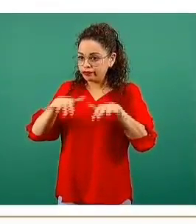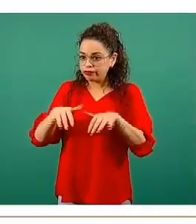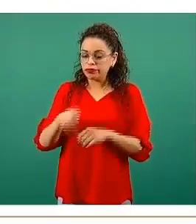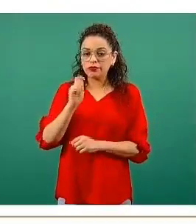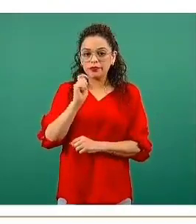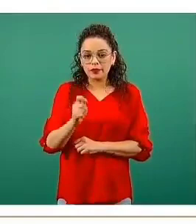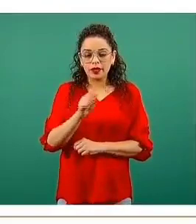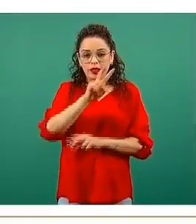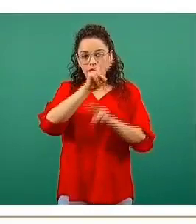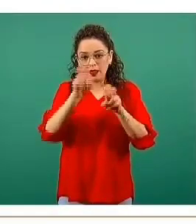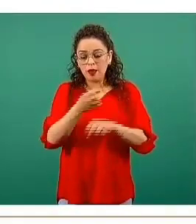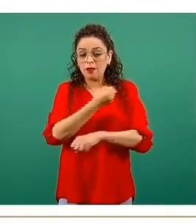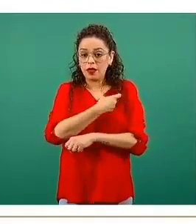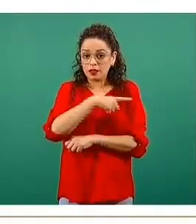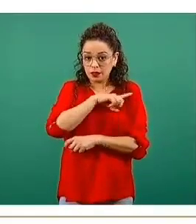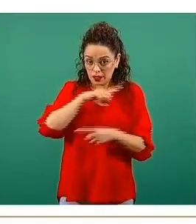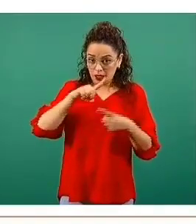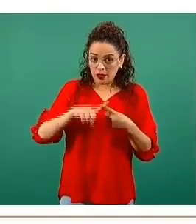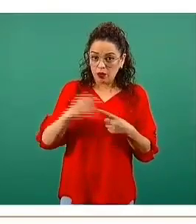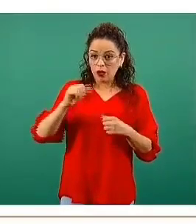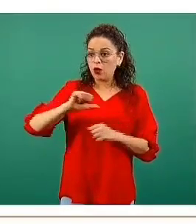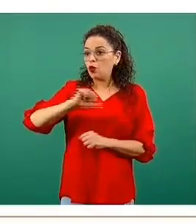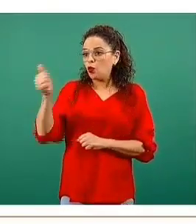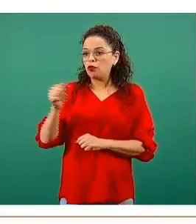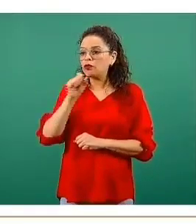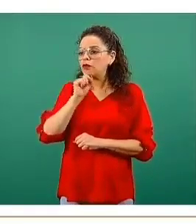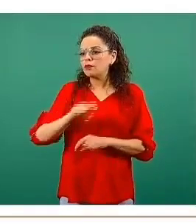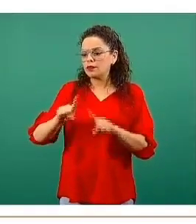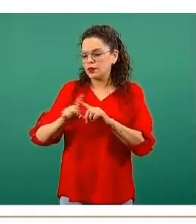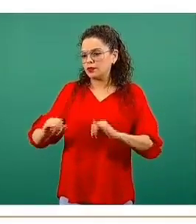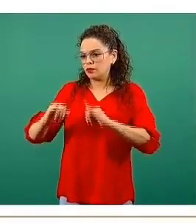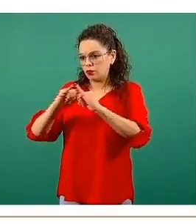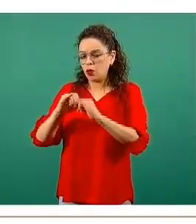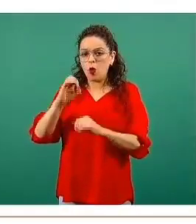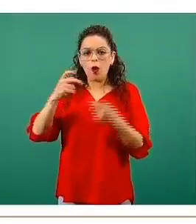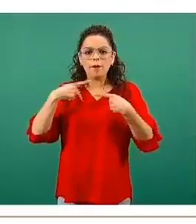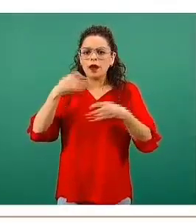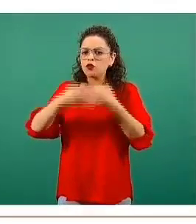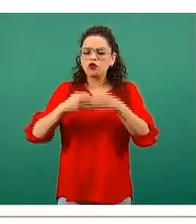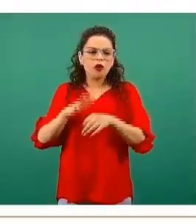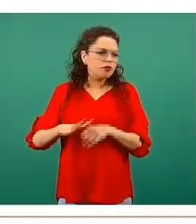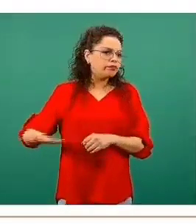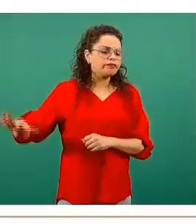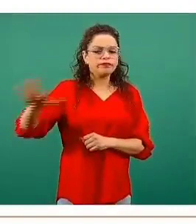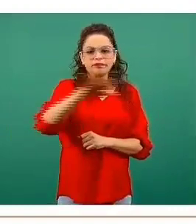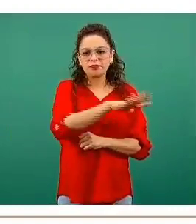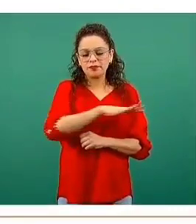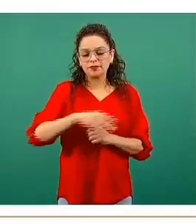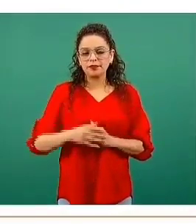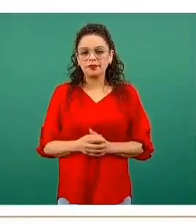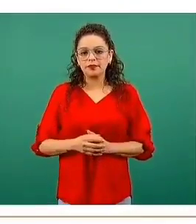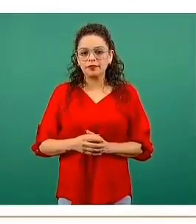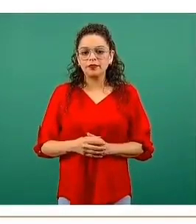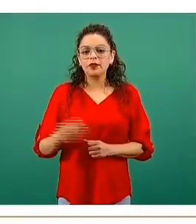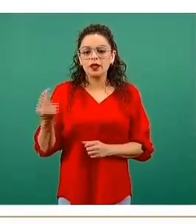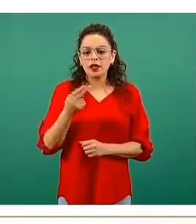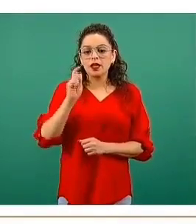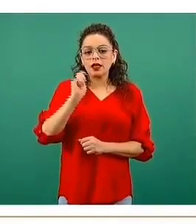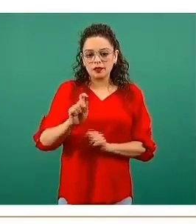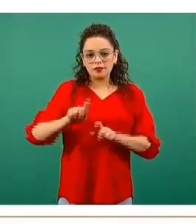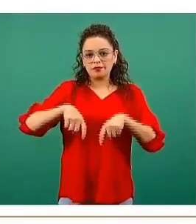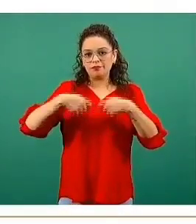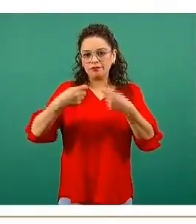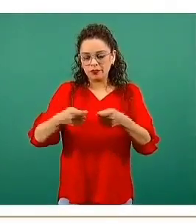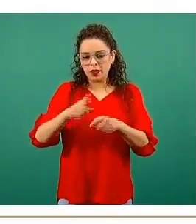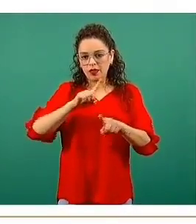los otros sectores, pero también hacia el público más amplio, y con este énfasis en ser muy pragmáticos en el plano de